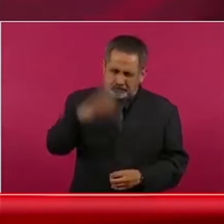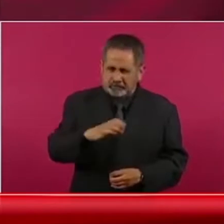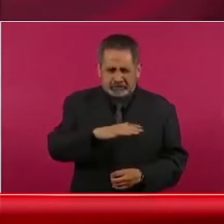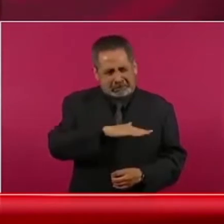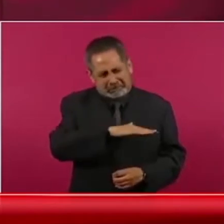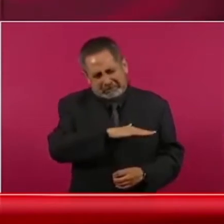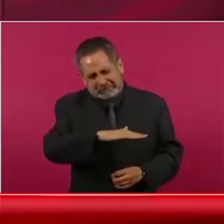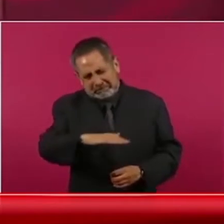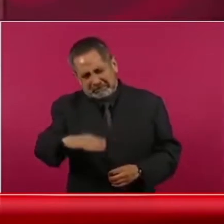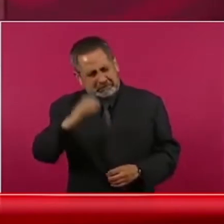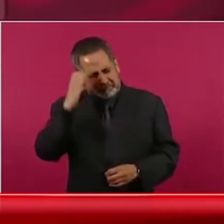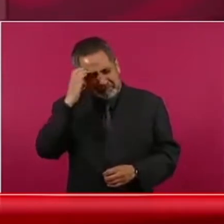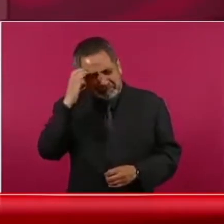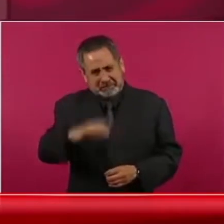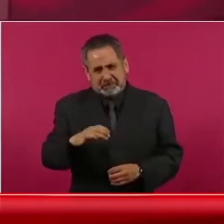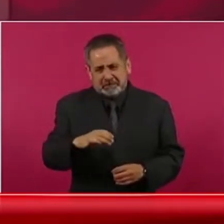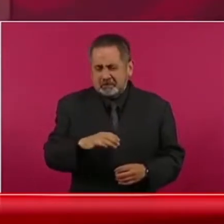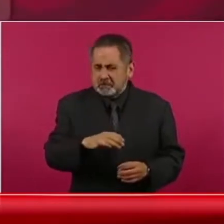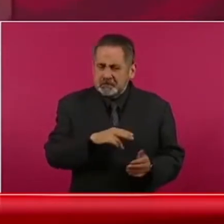masivo.